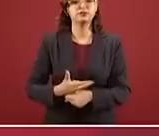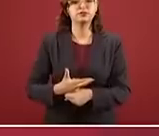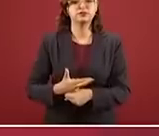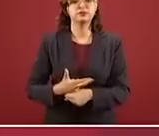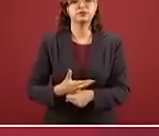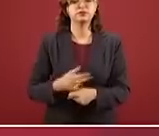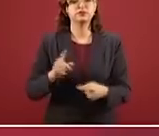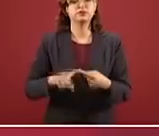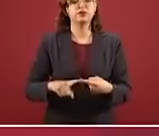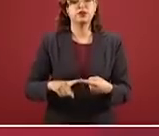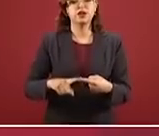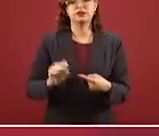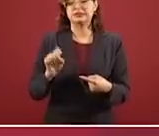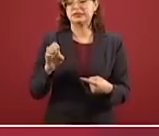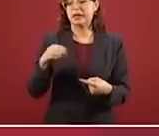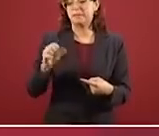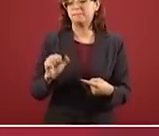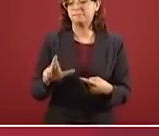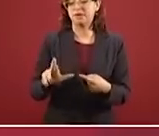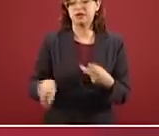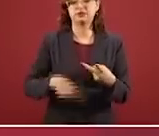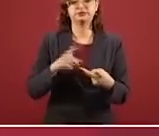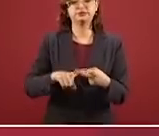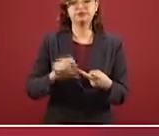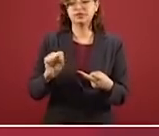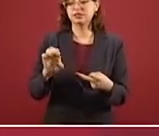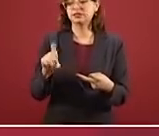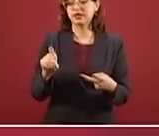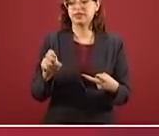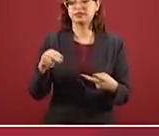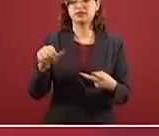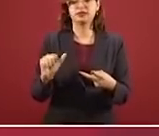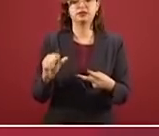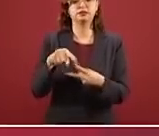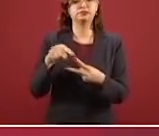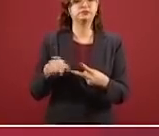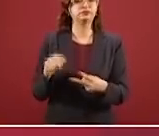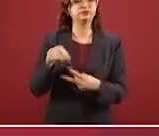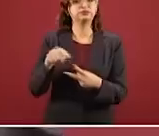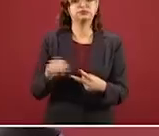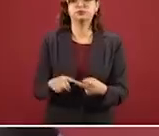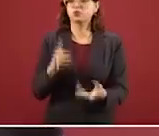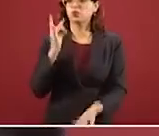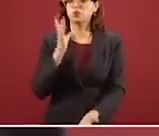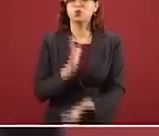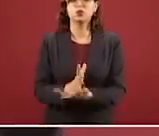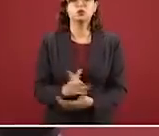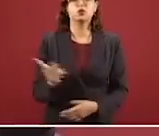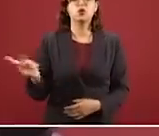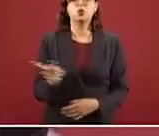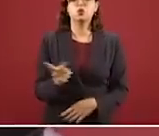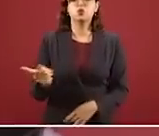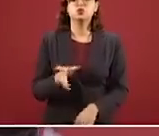de Marina y de la Defensa, porque esos